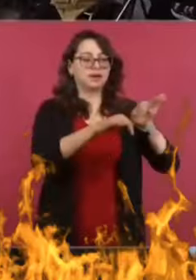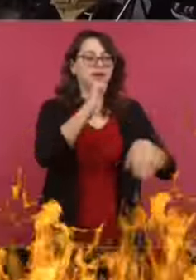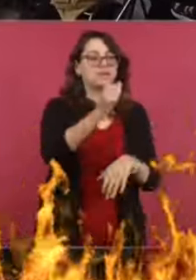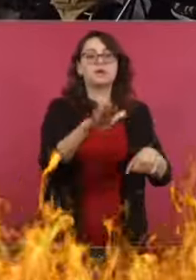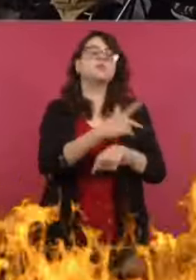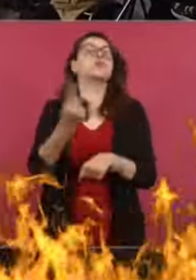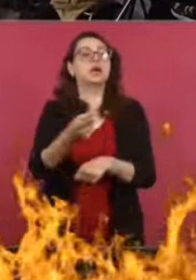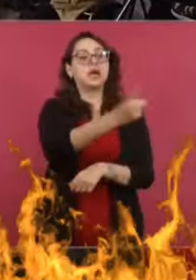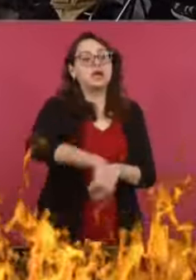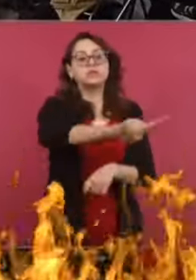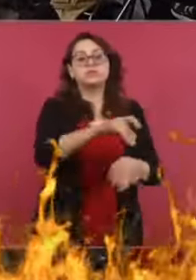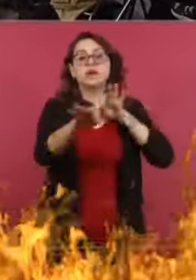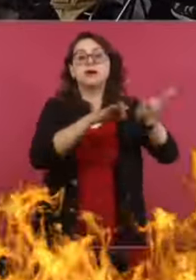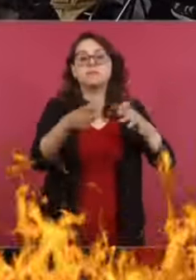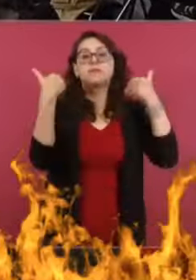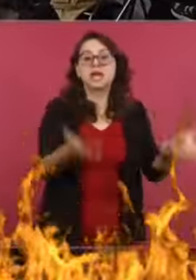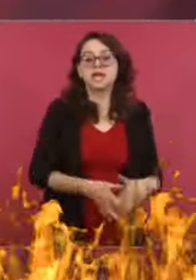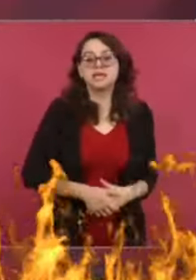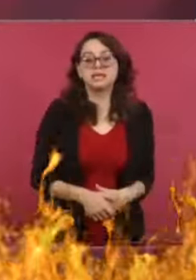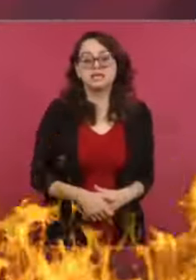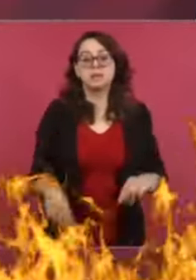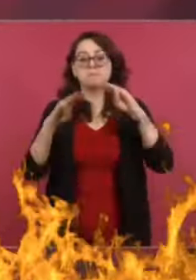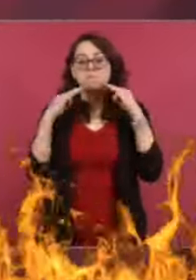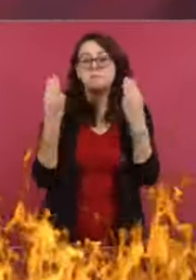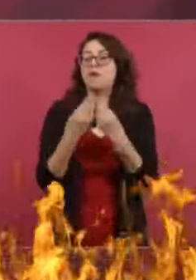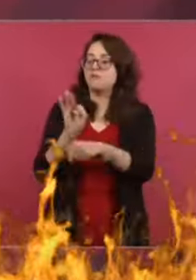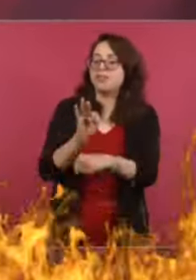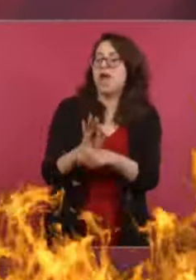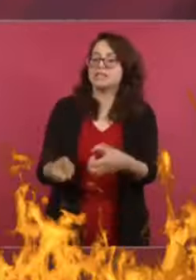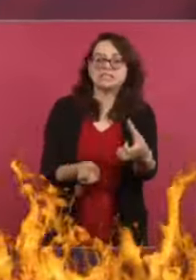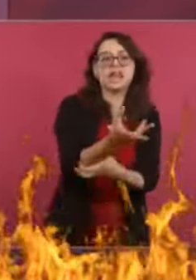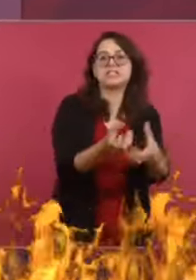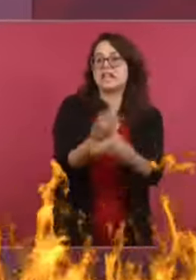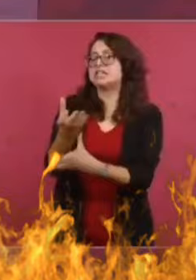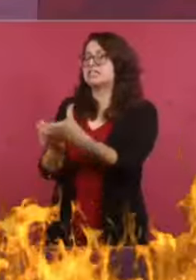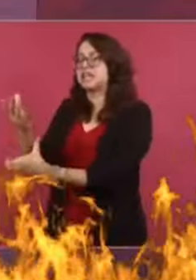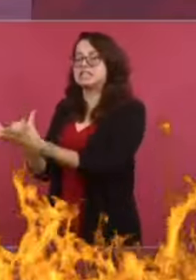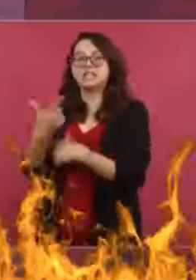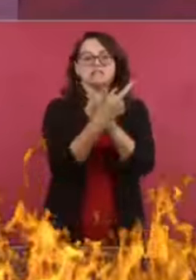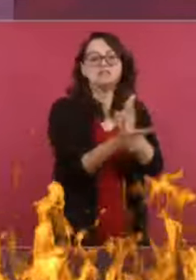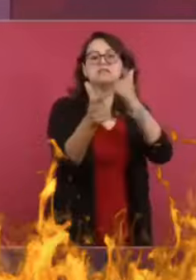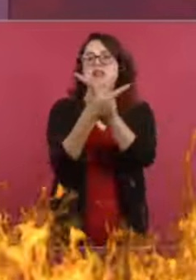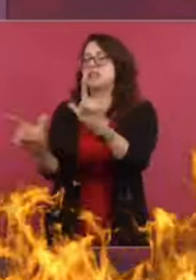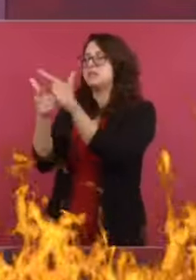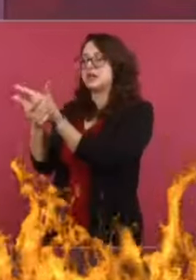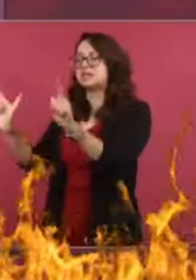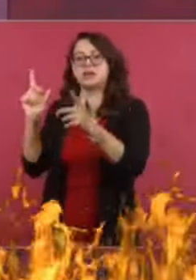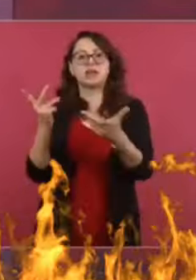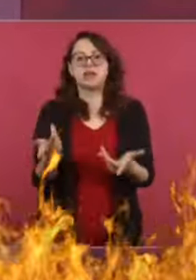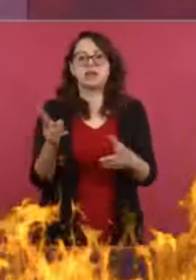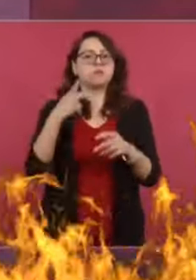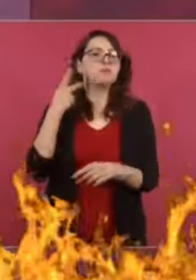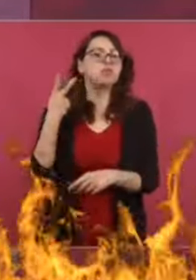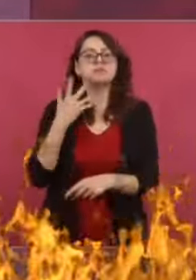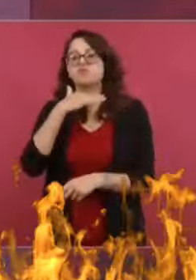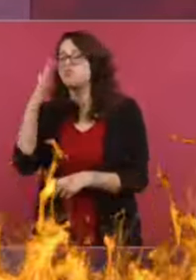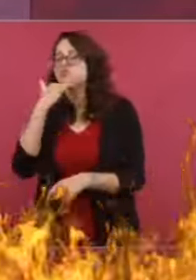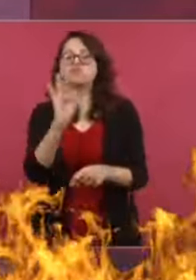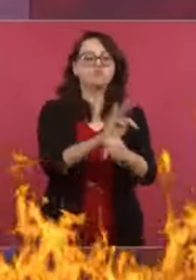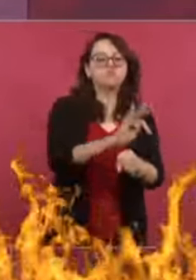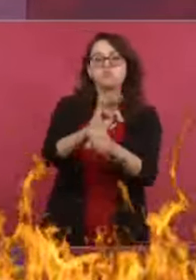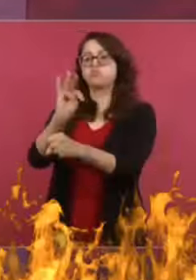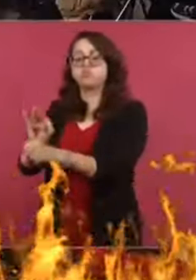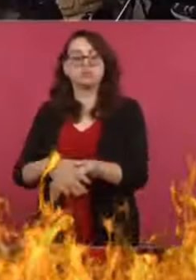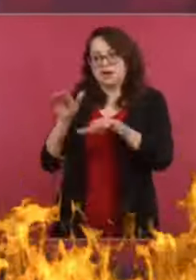probar de cuántos casos de libertad otorgan a delincuentes,